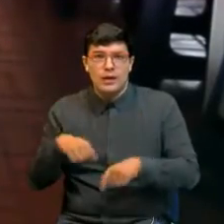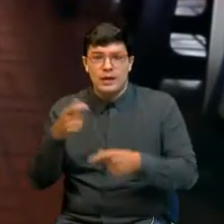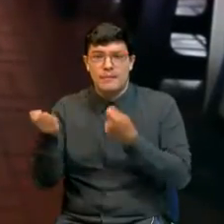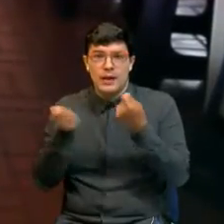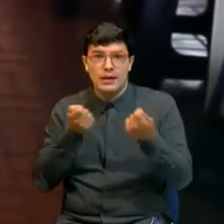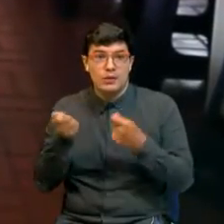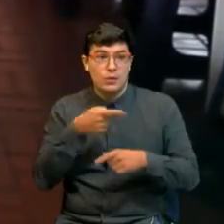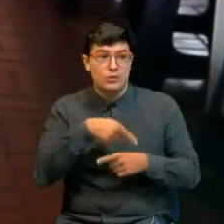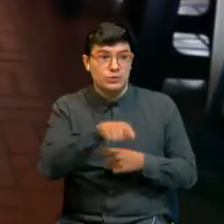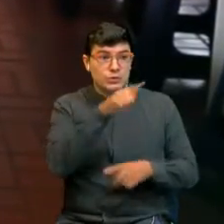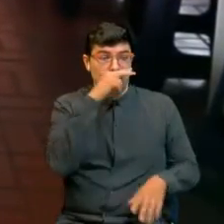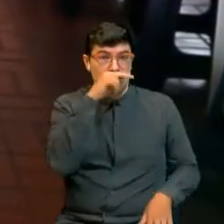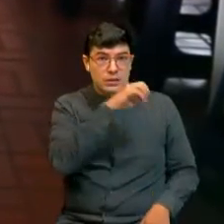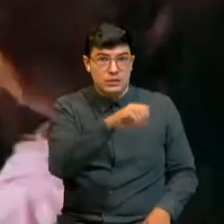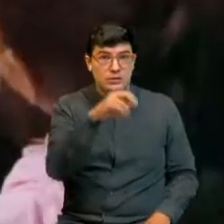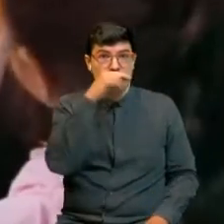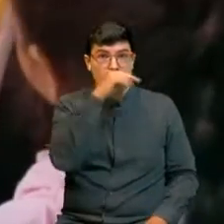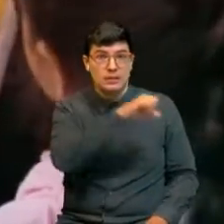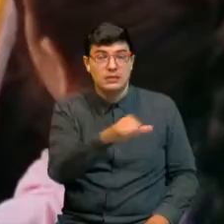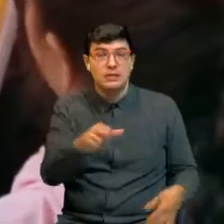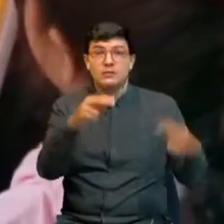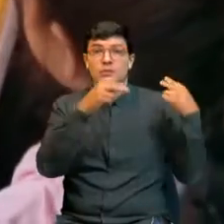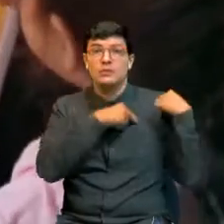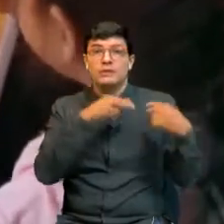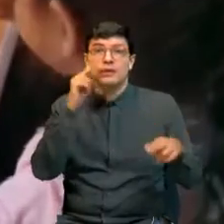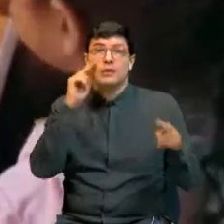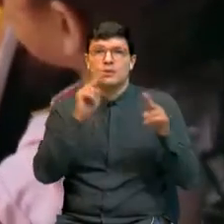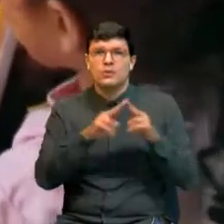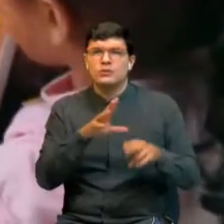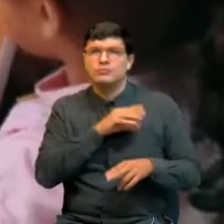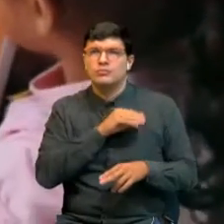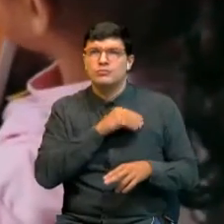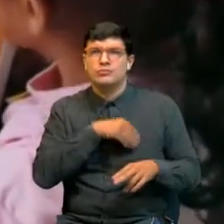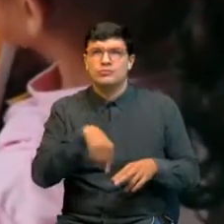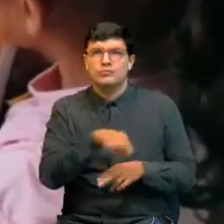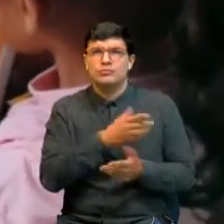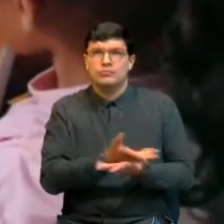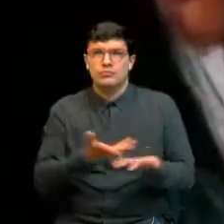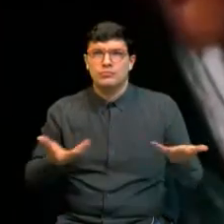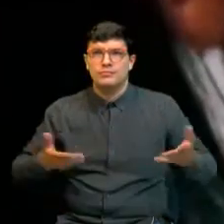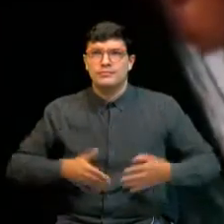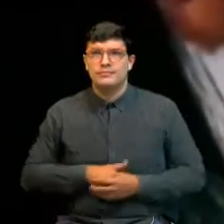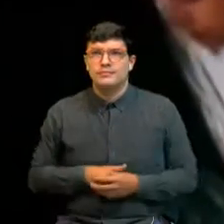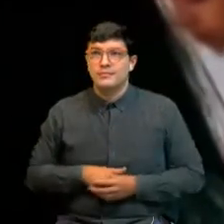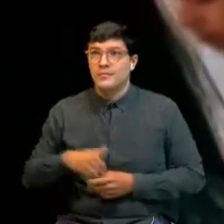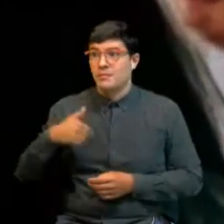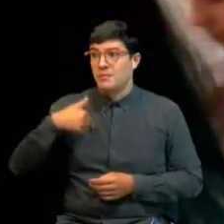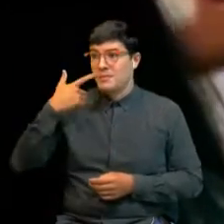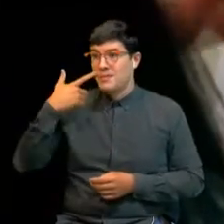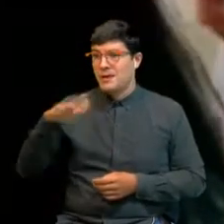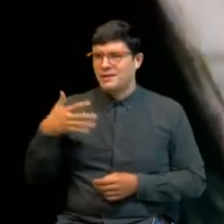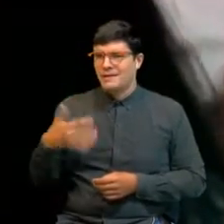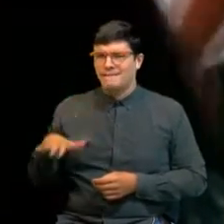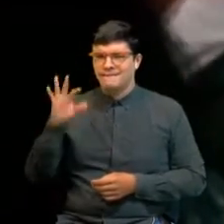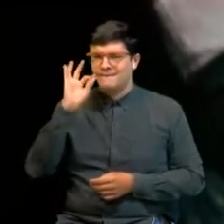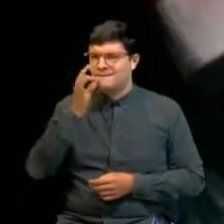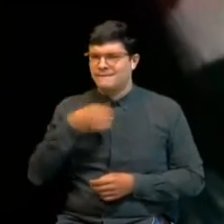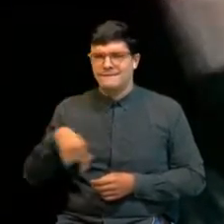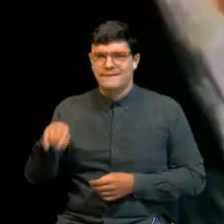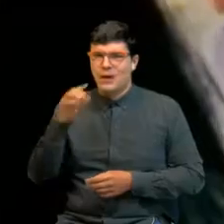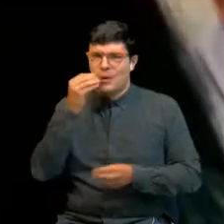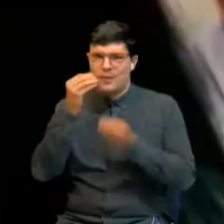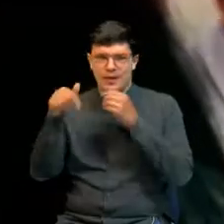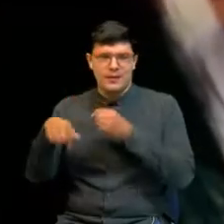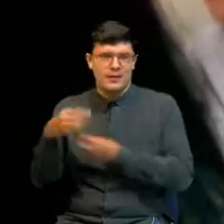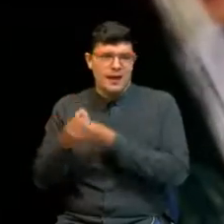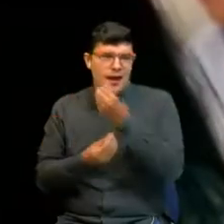los encargados de dar a conocer la satisfacción por el producto que reciben. A mí me parece muy deliciosa las comidas que preparan aquí,